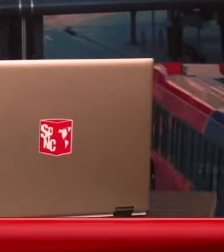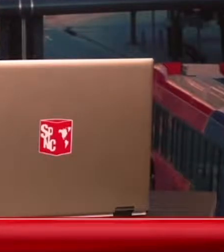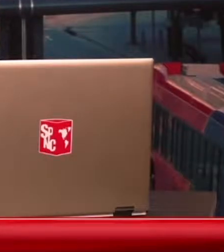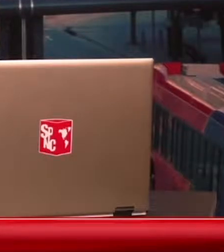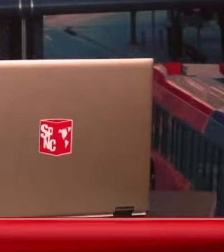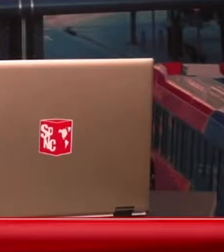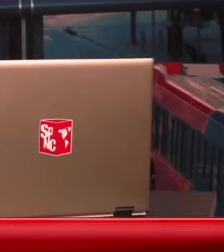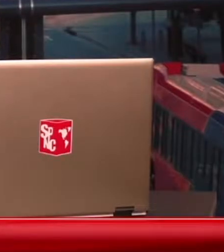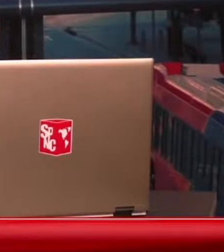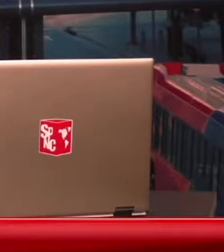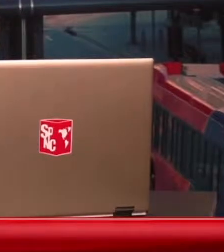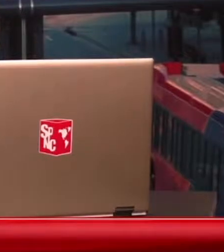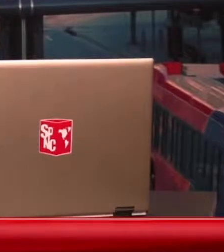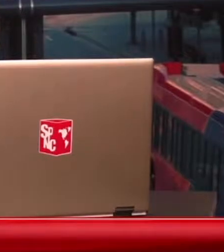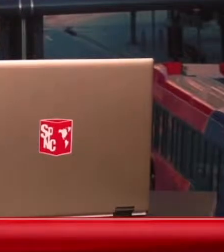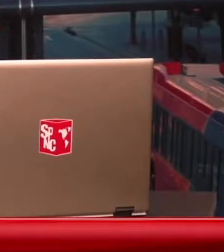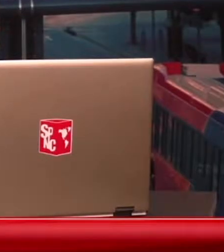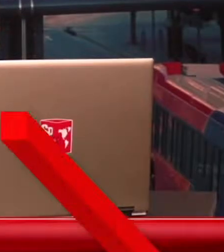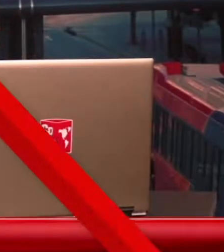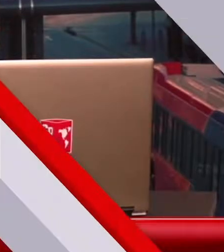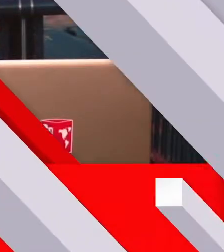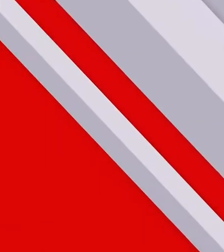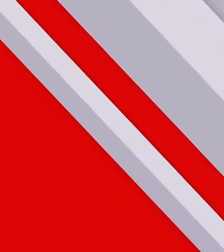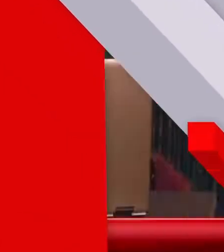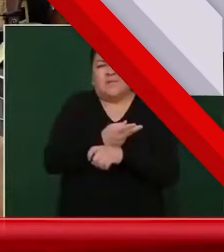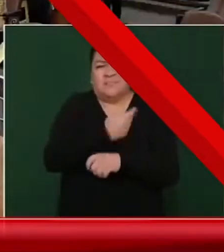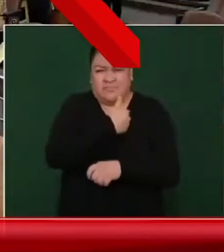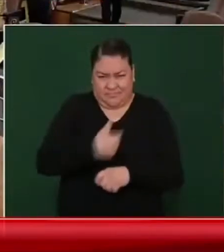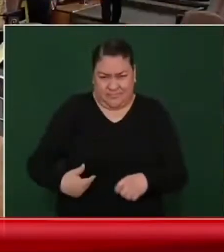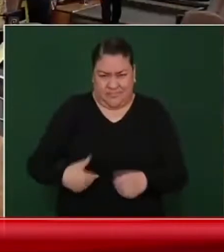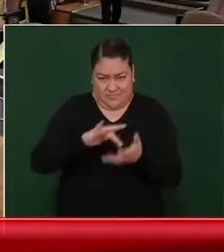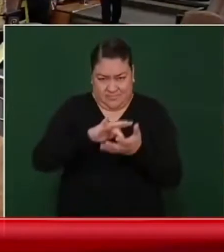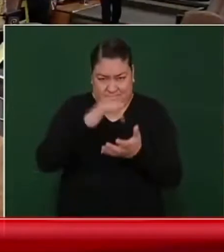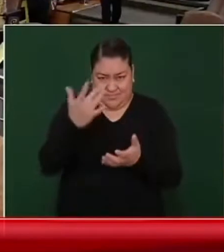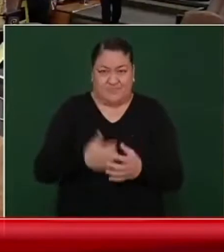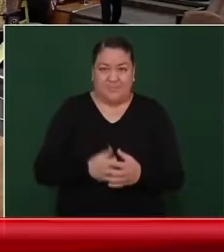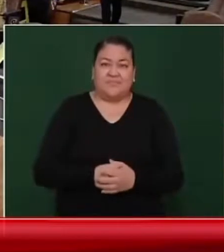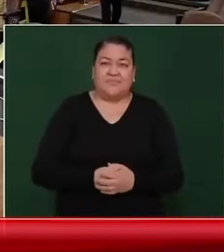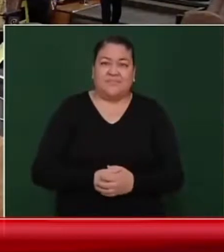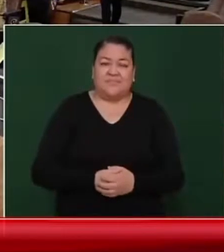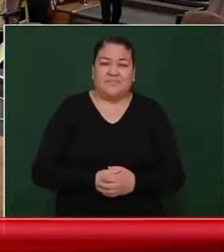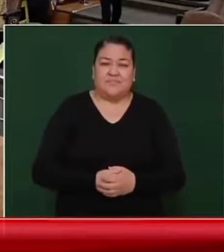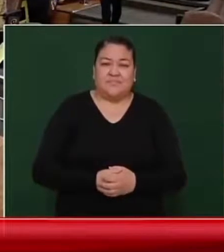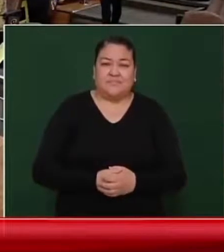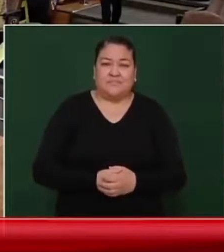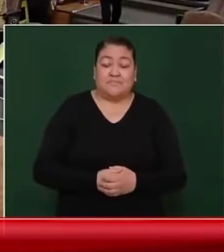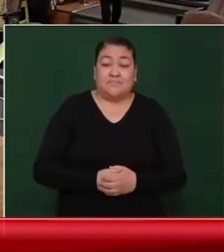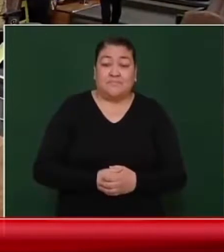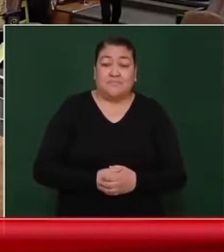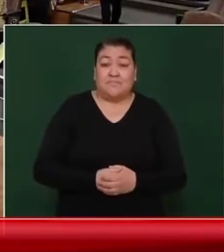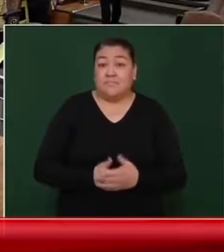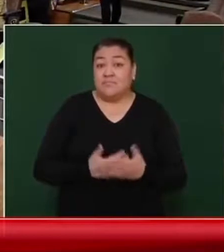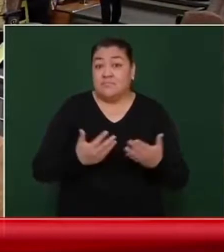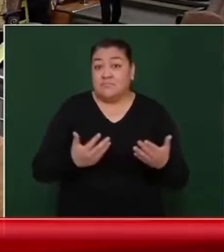López Obrador. Escuchemos lo que dijo esta mañana desde Puebla. Pues básicamente es